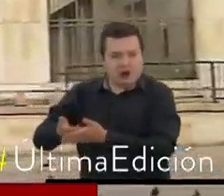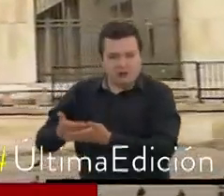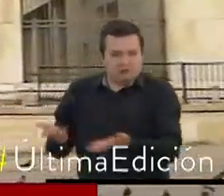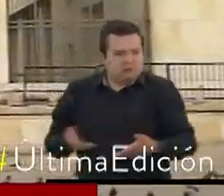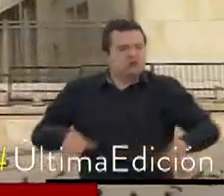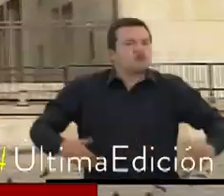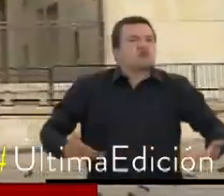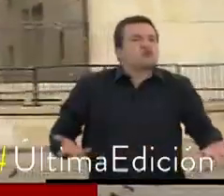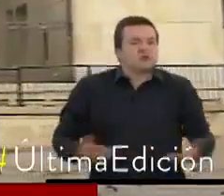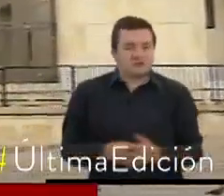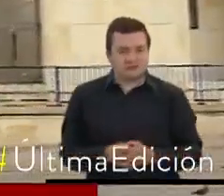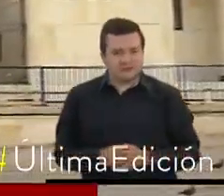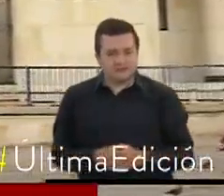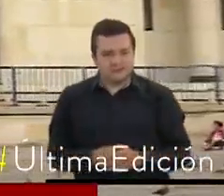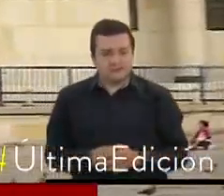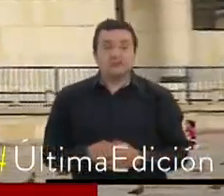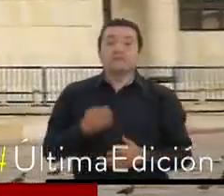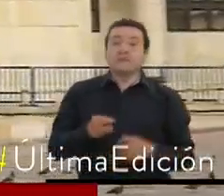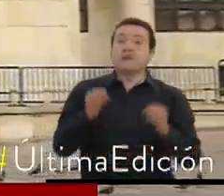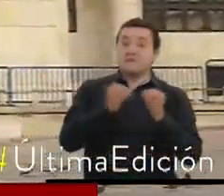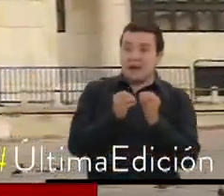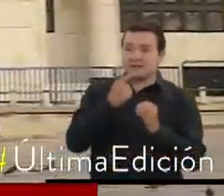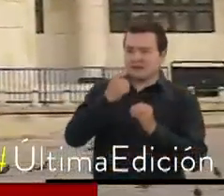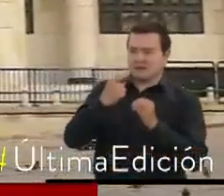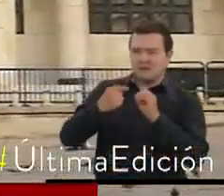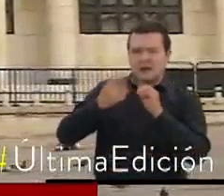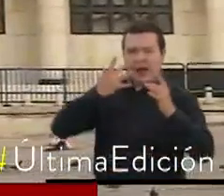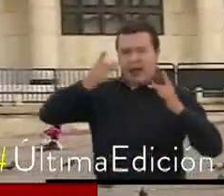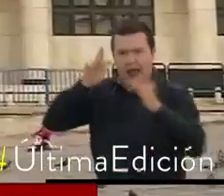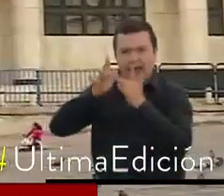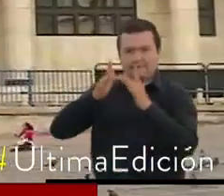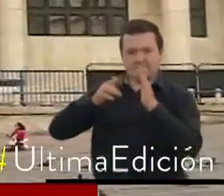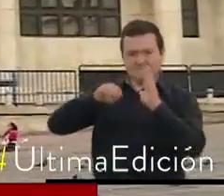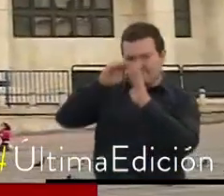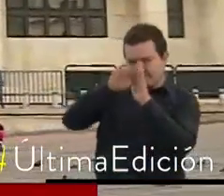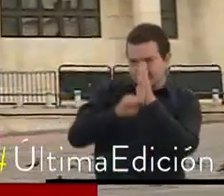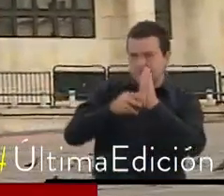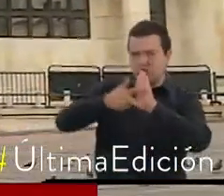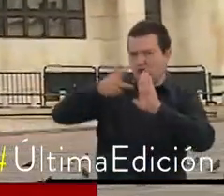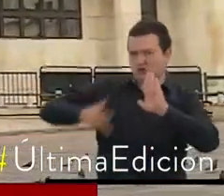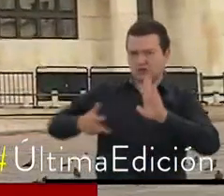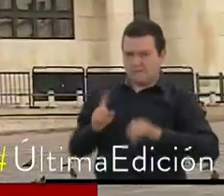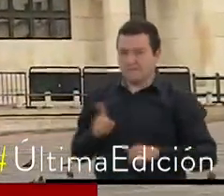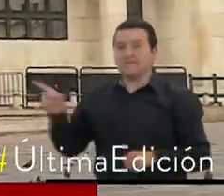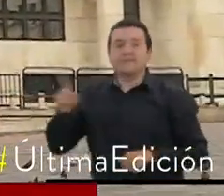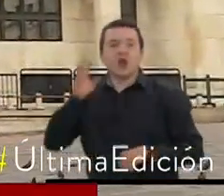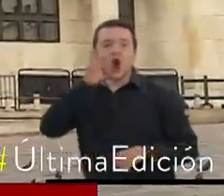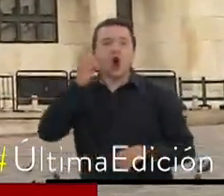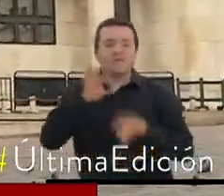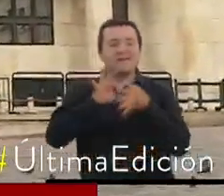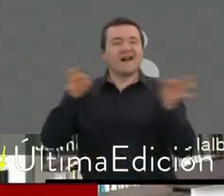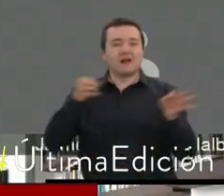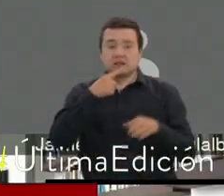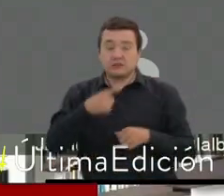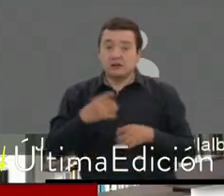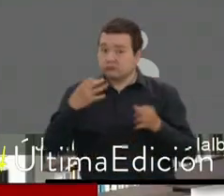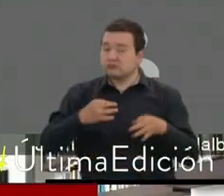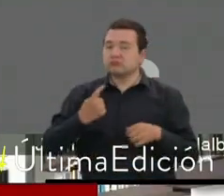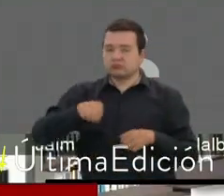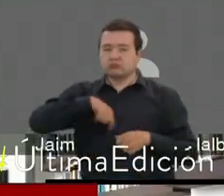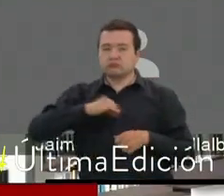pudieron afectar el orden constitucional. Hemos detectado algunas circunstancias que nos